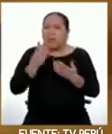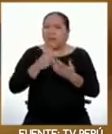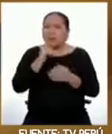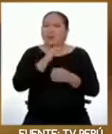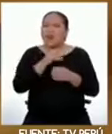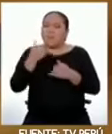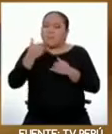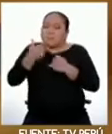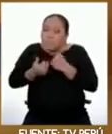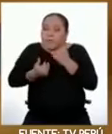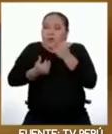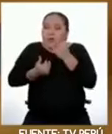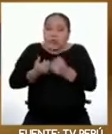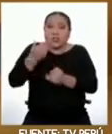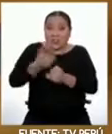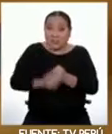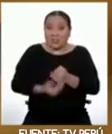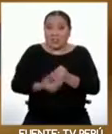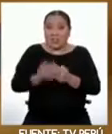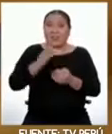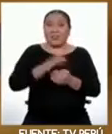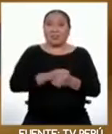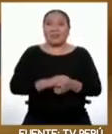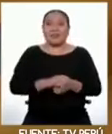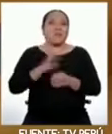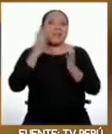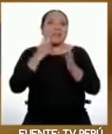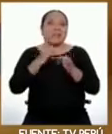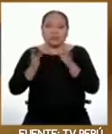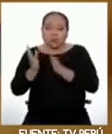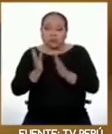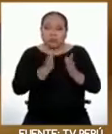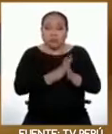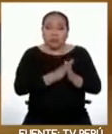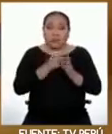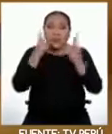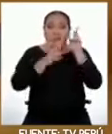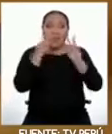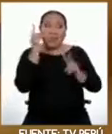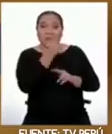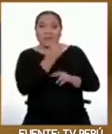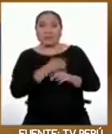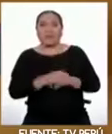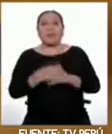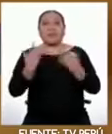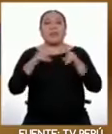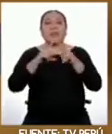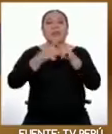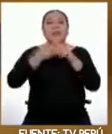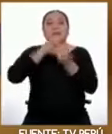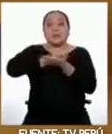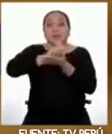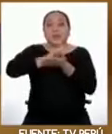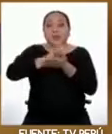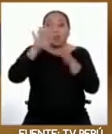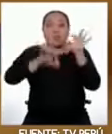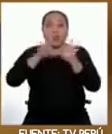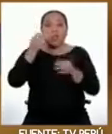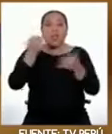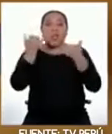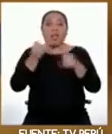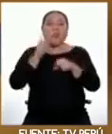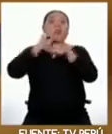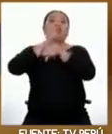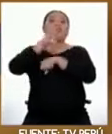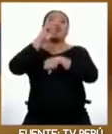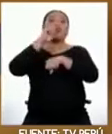la realización del proyecto. Es como la receta del espectáculo que veremos. Así que, para empezar tu guión, aquí vienen